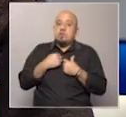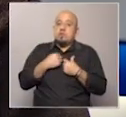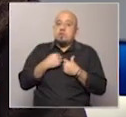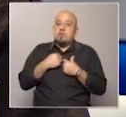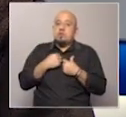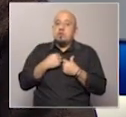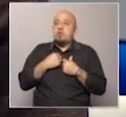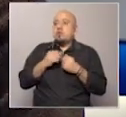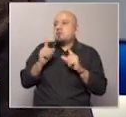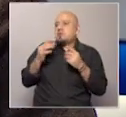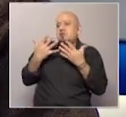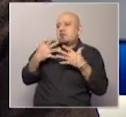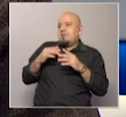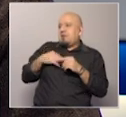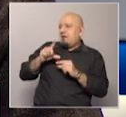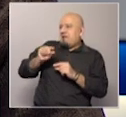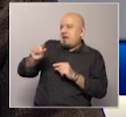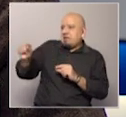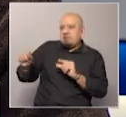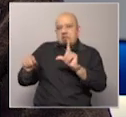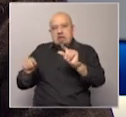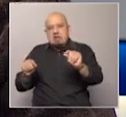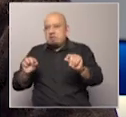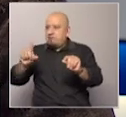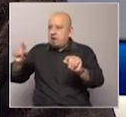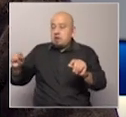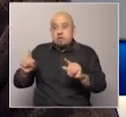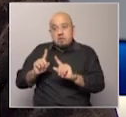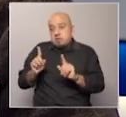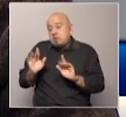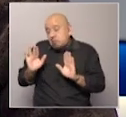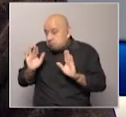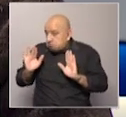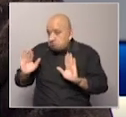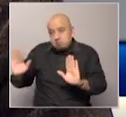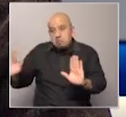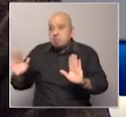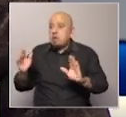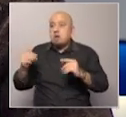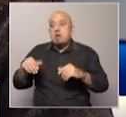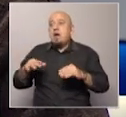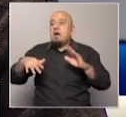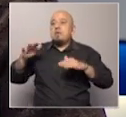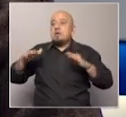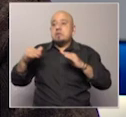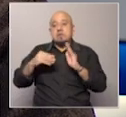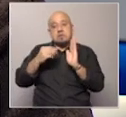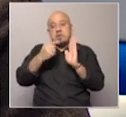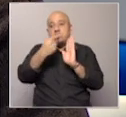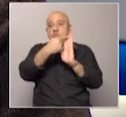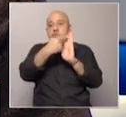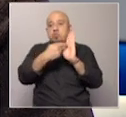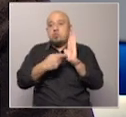minimizar las cosas pero la realidad es que la agenda muchas veces se ve totalmente sobrepasado por temas de la